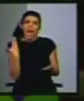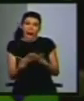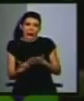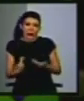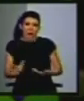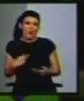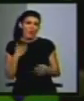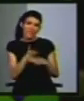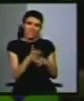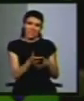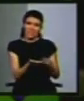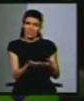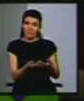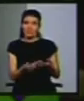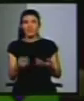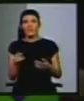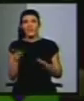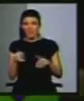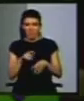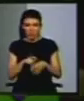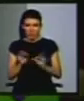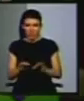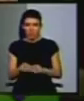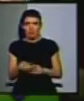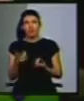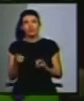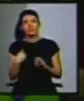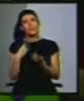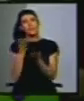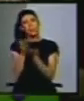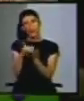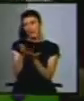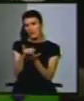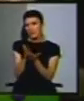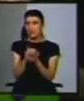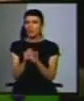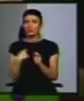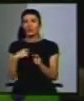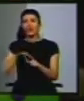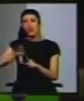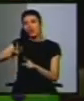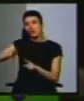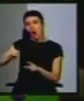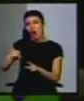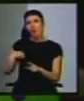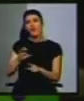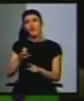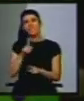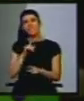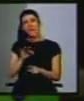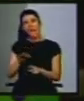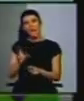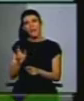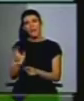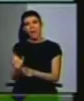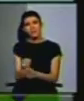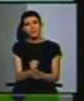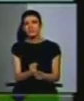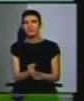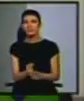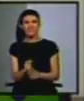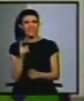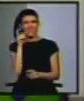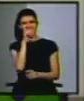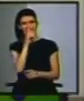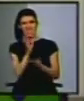minuto. Por eso que una planificación de un robo, una estafa, es difícil. ¿Usted